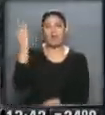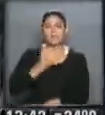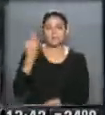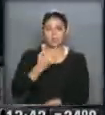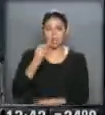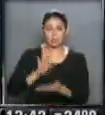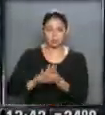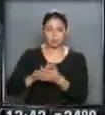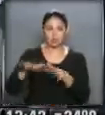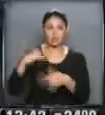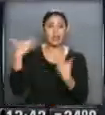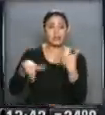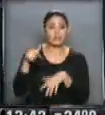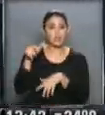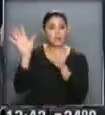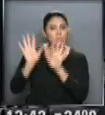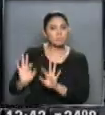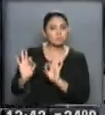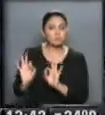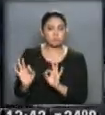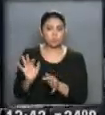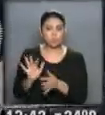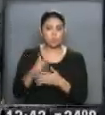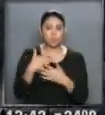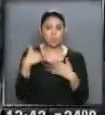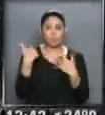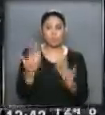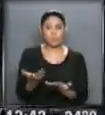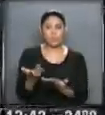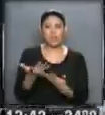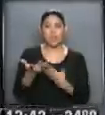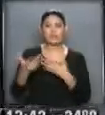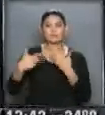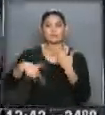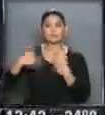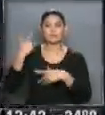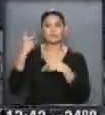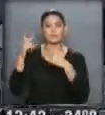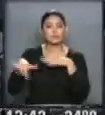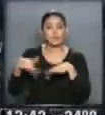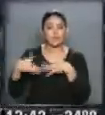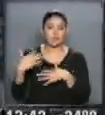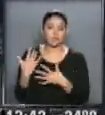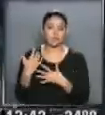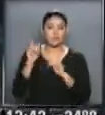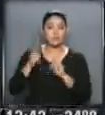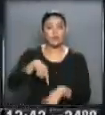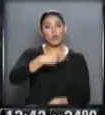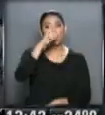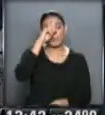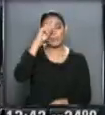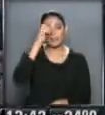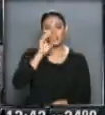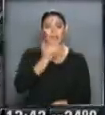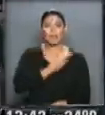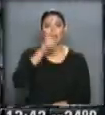emergentología, están preparados para este tipo de emergencias. Algo similar ocurre con el Hospital